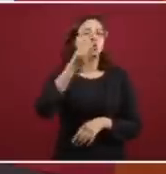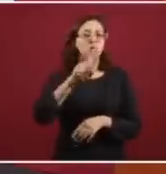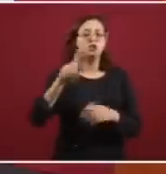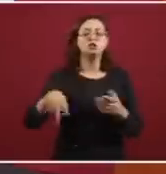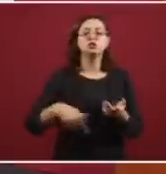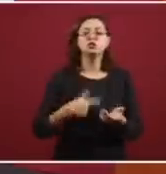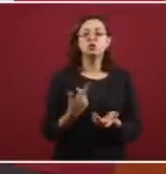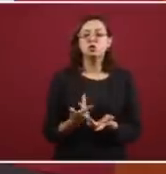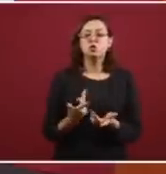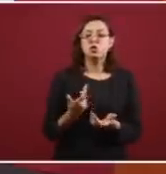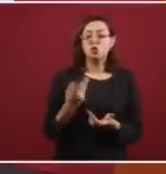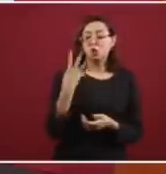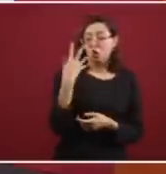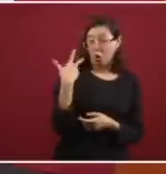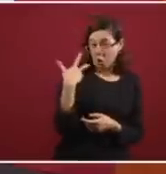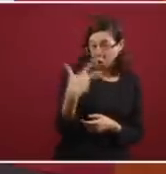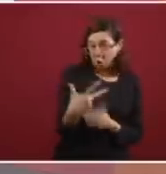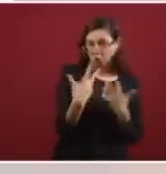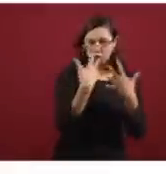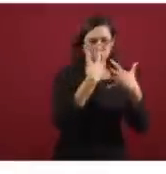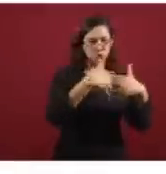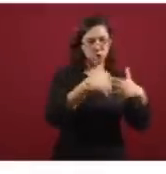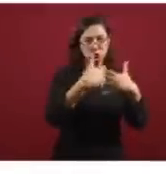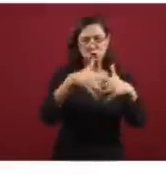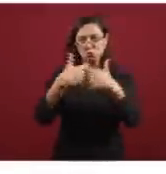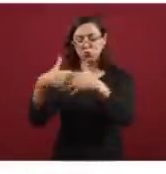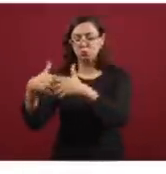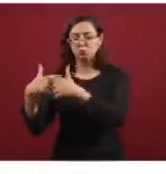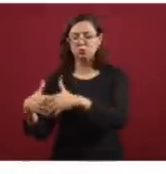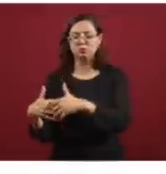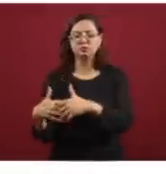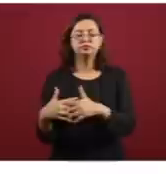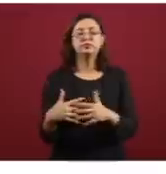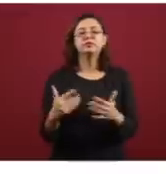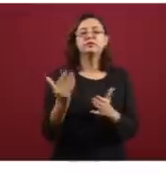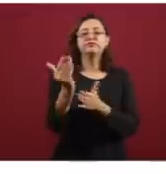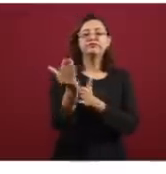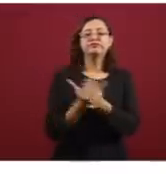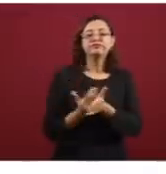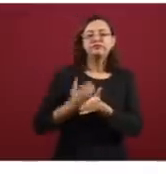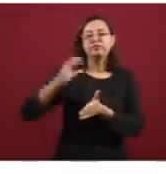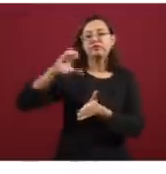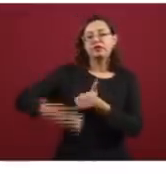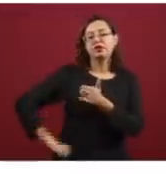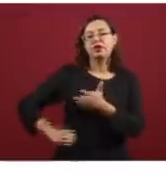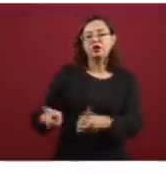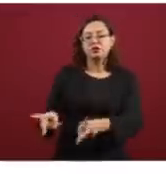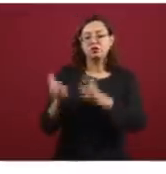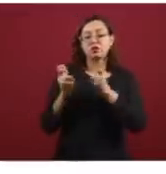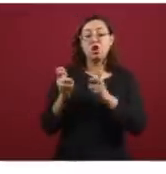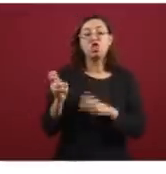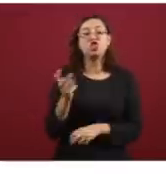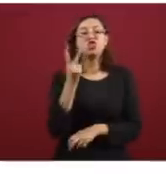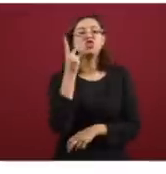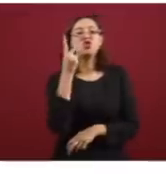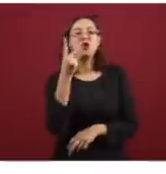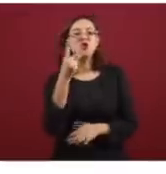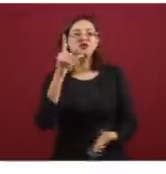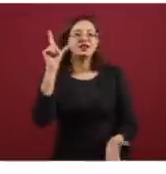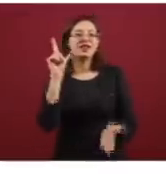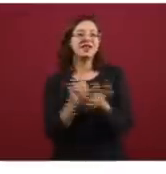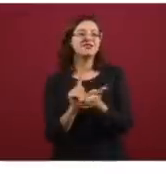las 8 mangueras, en las 8 bombas mangueras, estaba dando 2 litros de